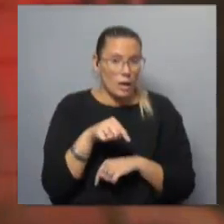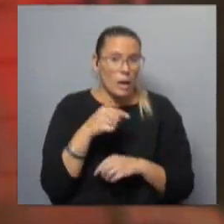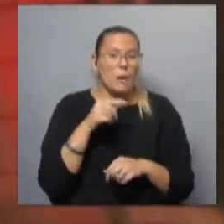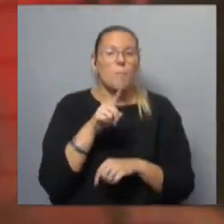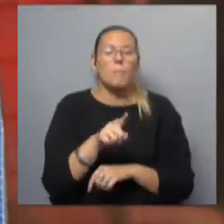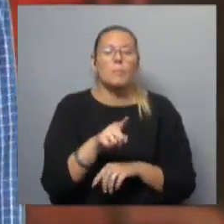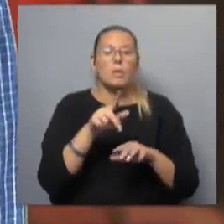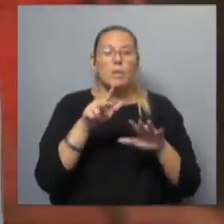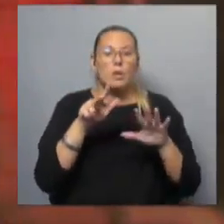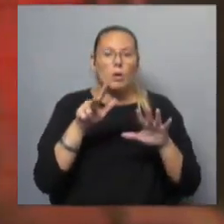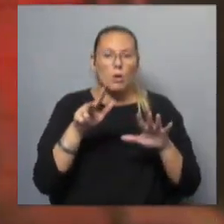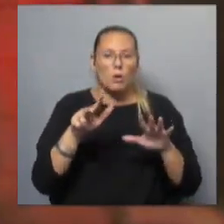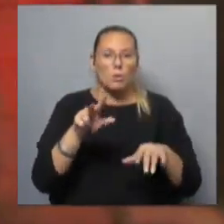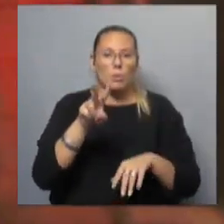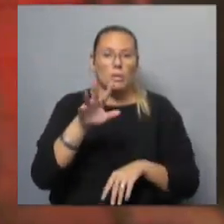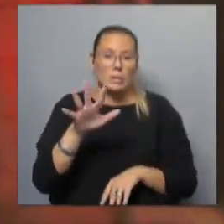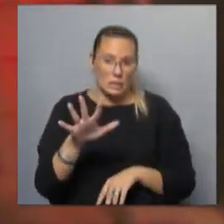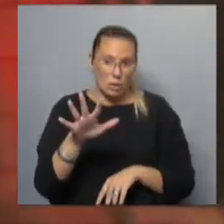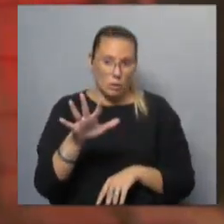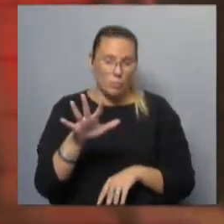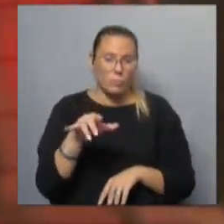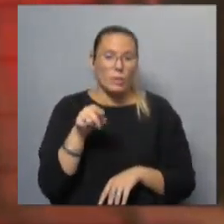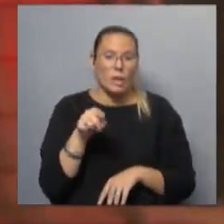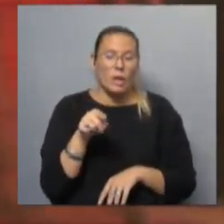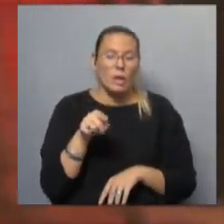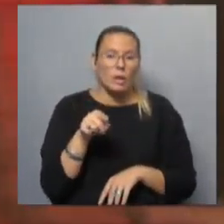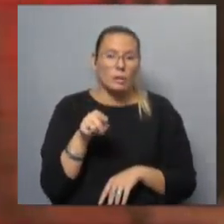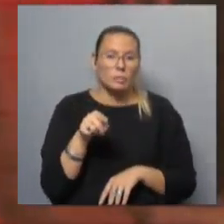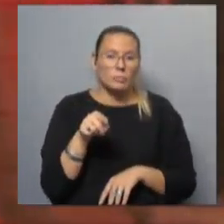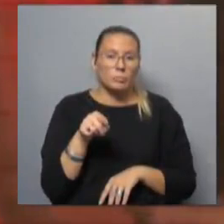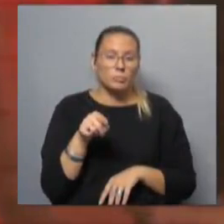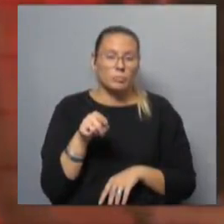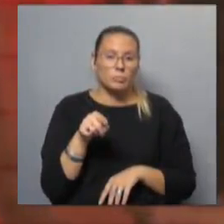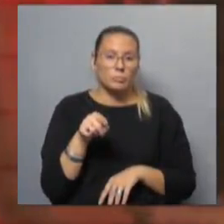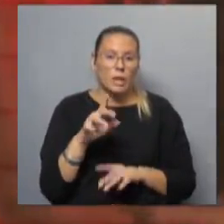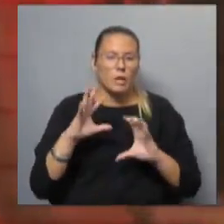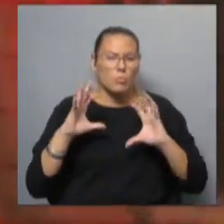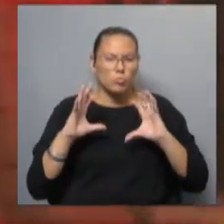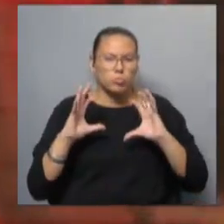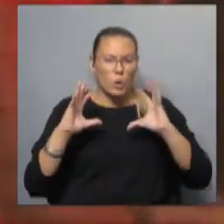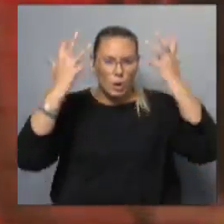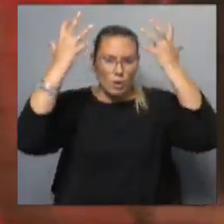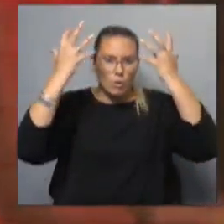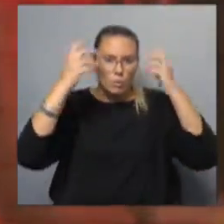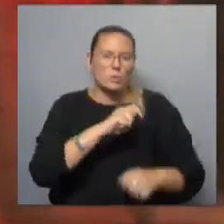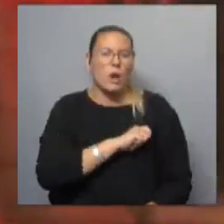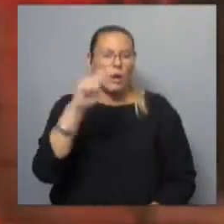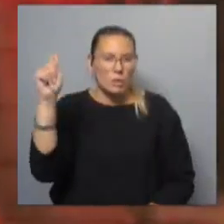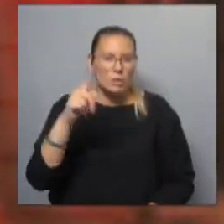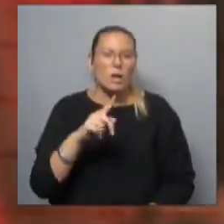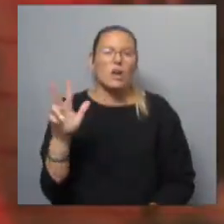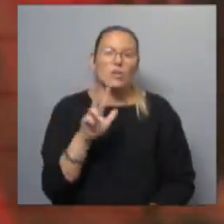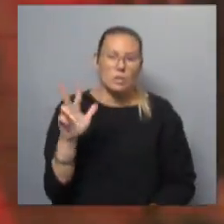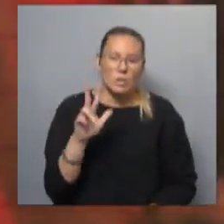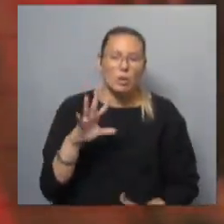hablando de 1825. Digamos, ahí queda la revolución de La Valleja y de los 33